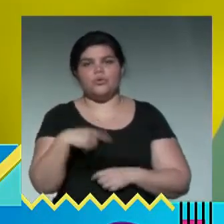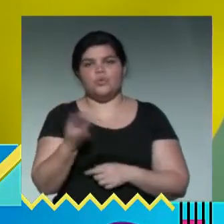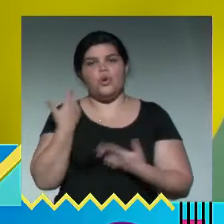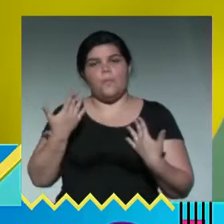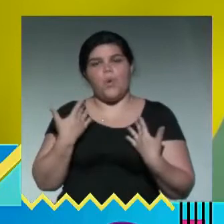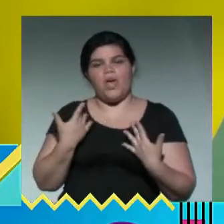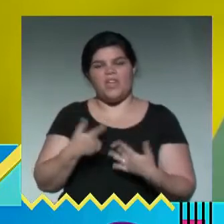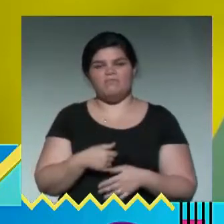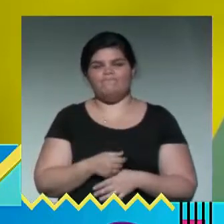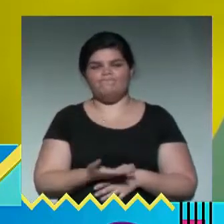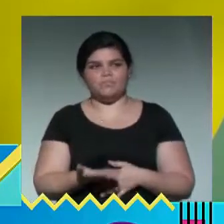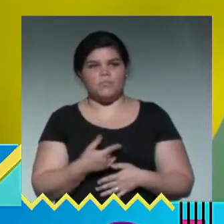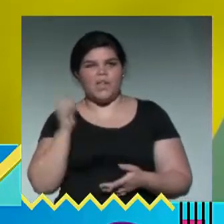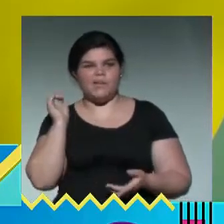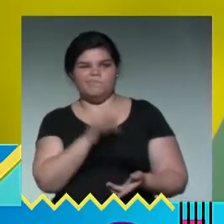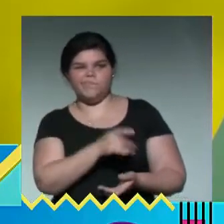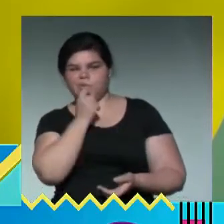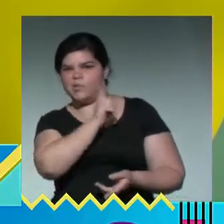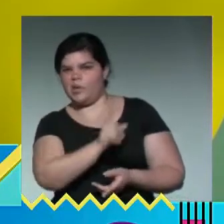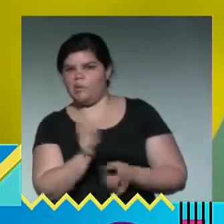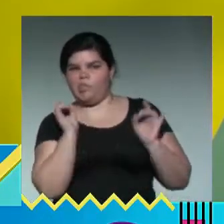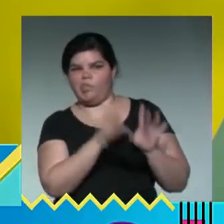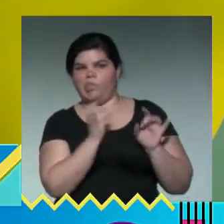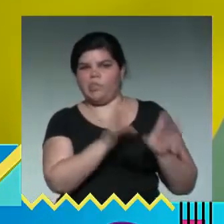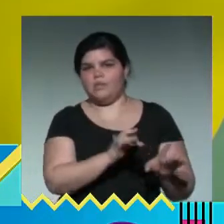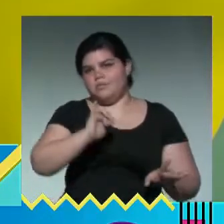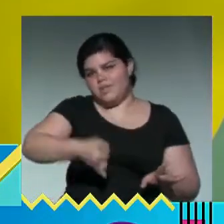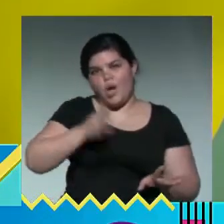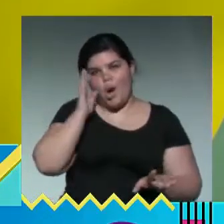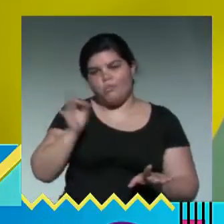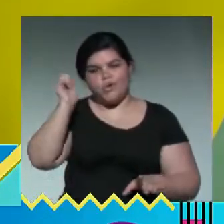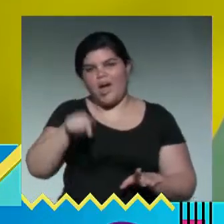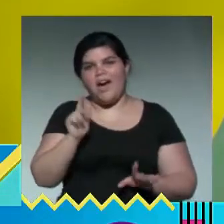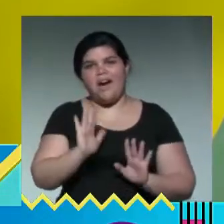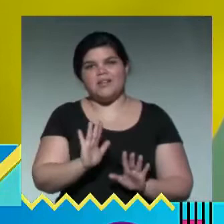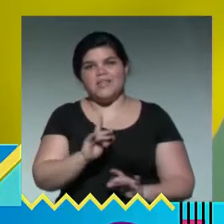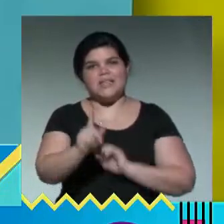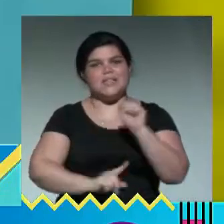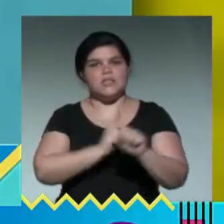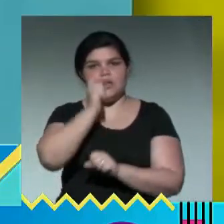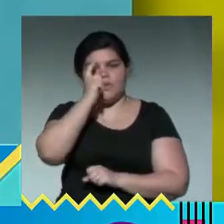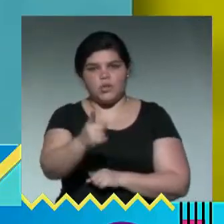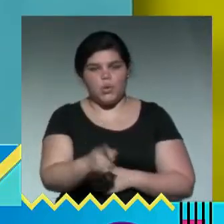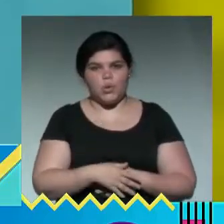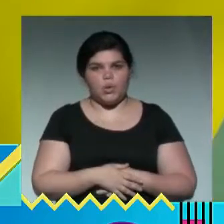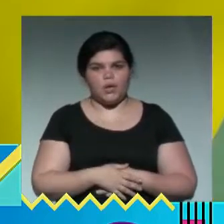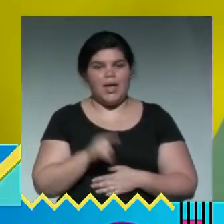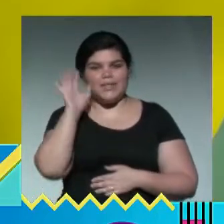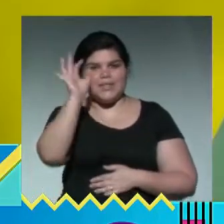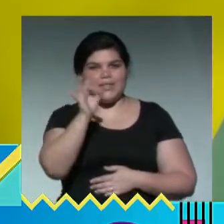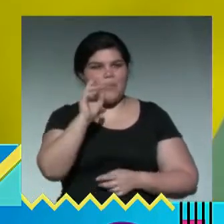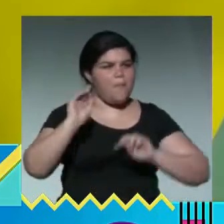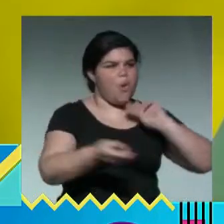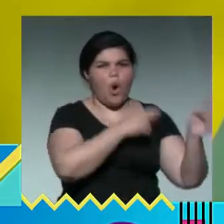la conquista? Sí, la podemos juzgar con ojos del siglo XXI. Y produjo una masacre. Con ojos del siglo XVI